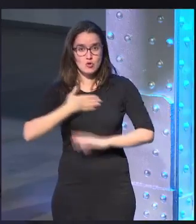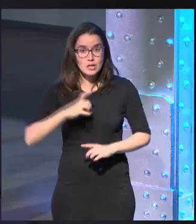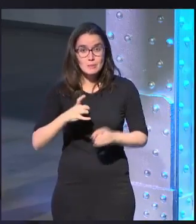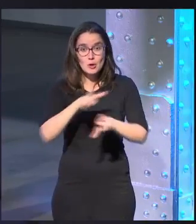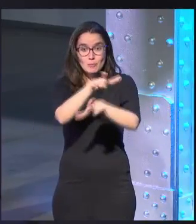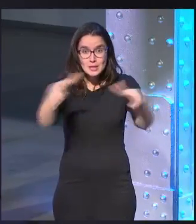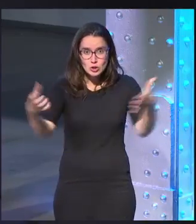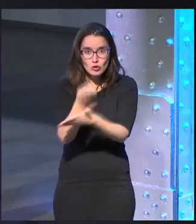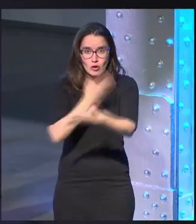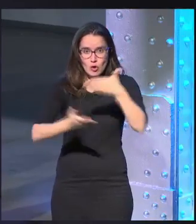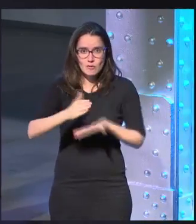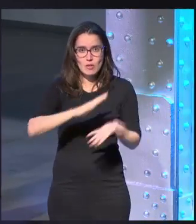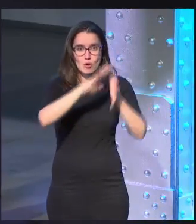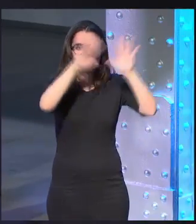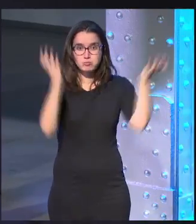todos cambiarlo, que es distinto.